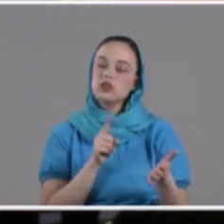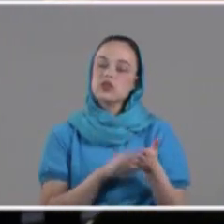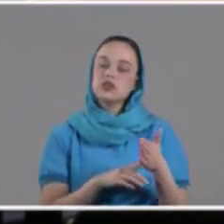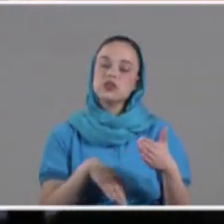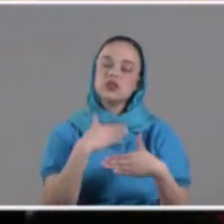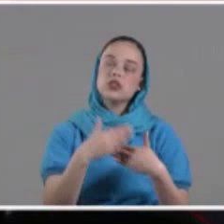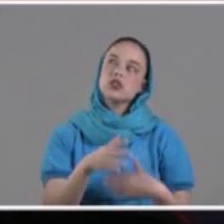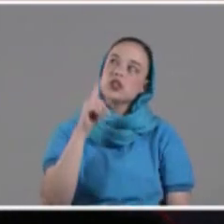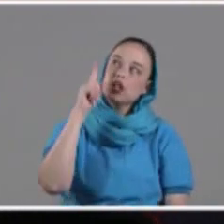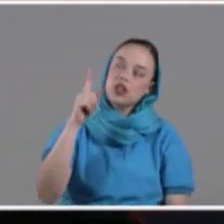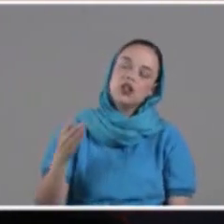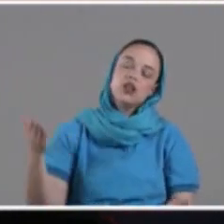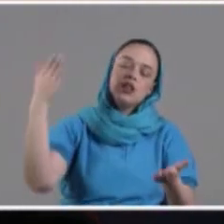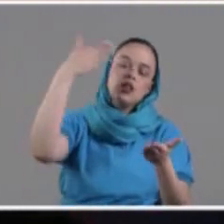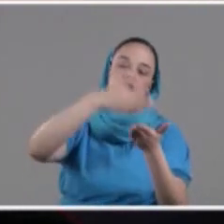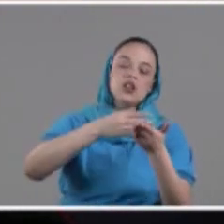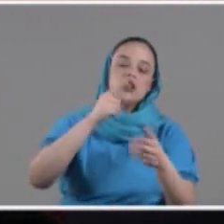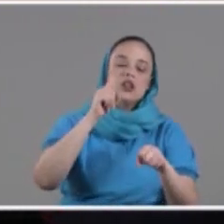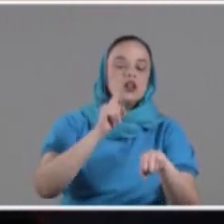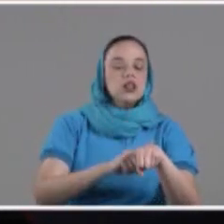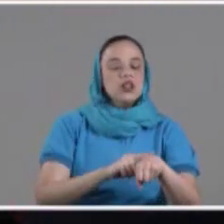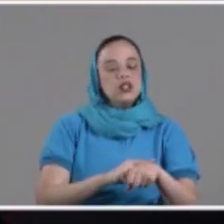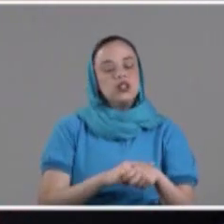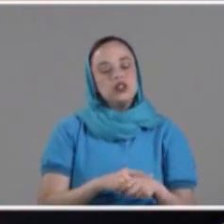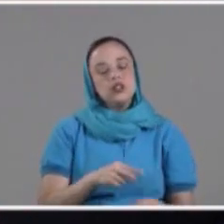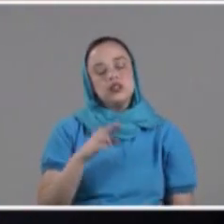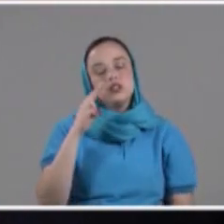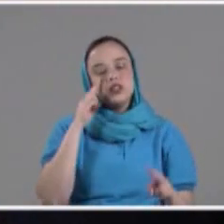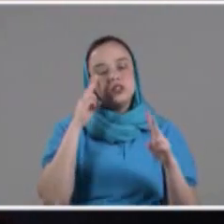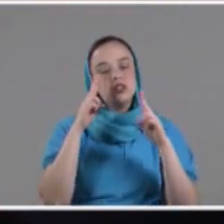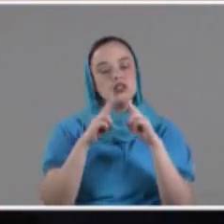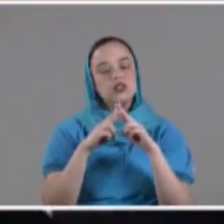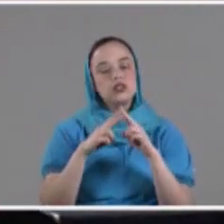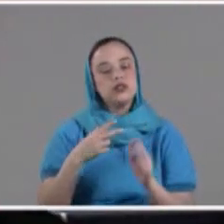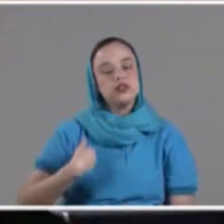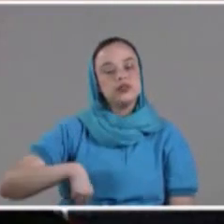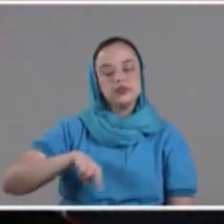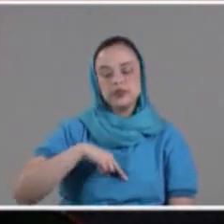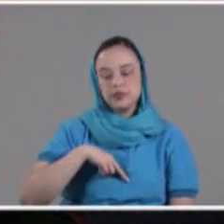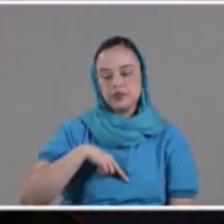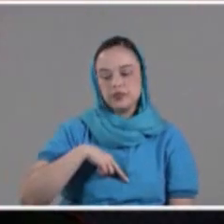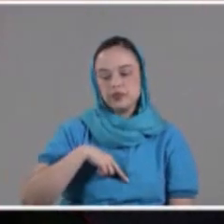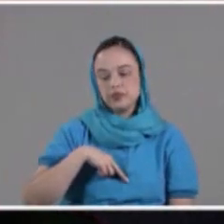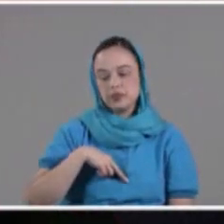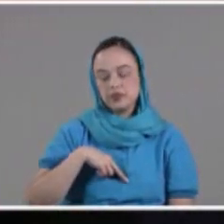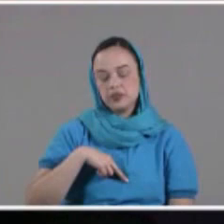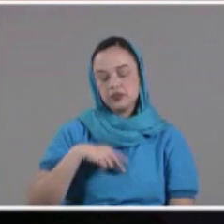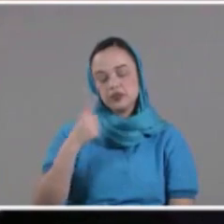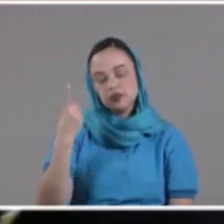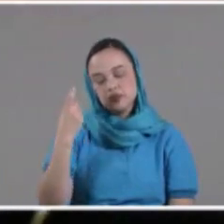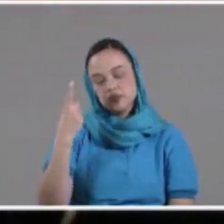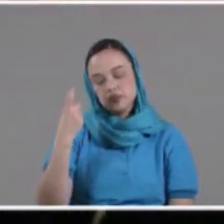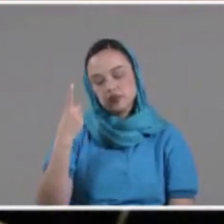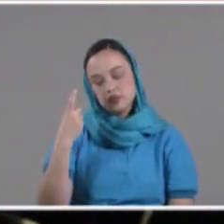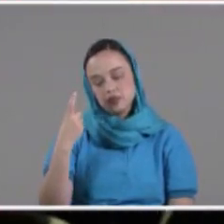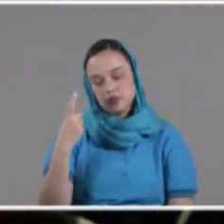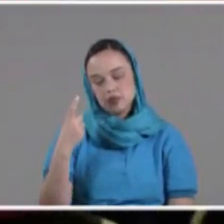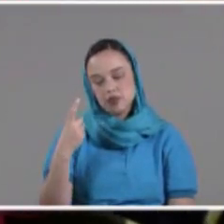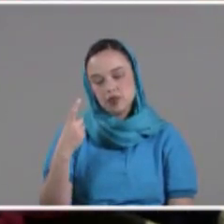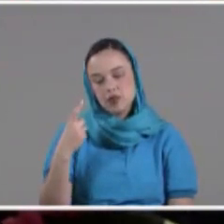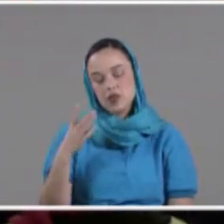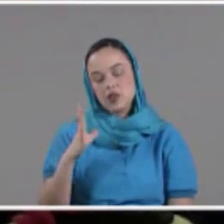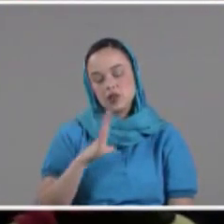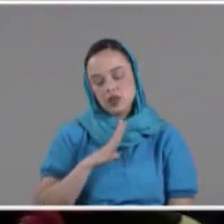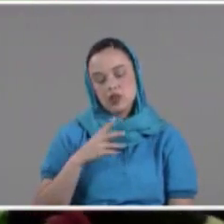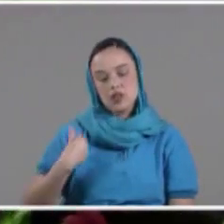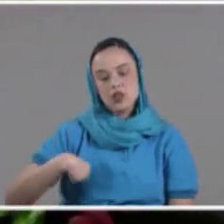Pero ha llegado el tiempo de reconocer nuestras faltas y de asumir nuestra